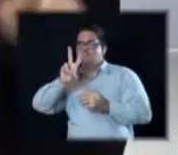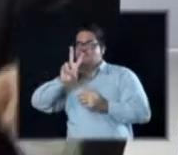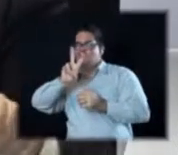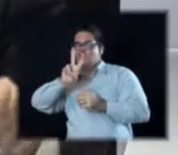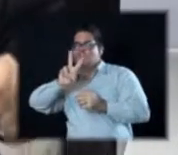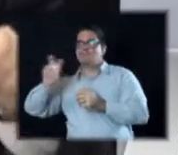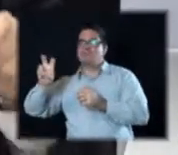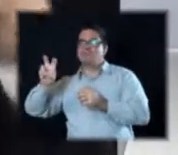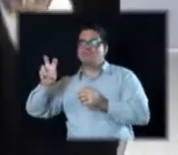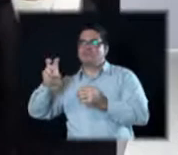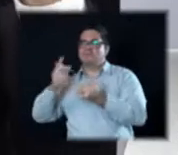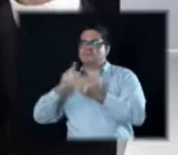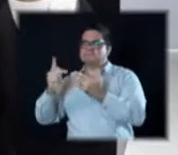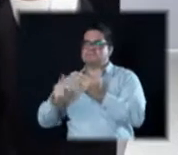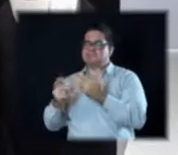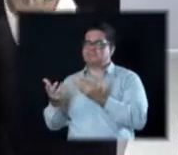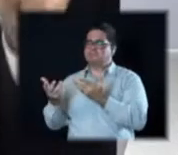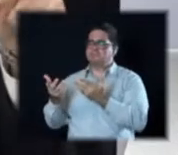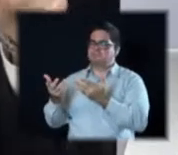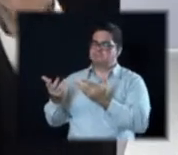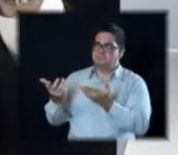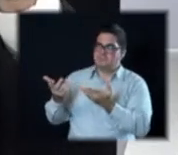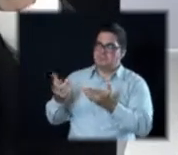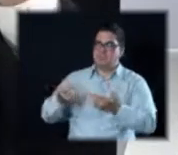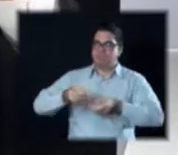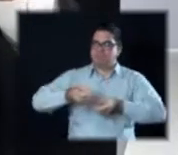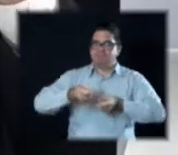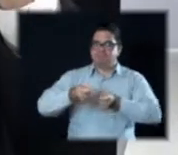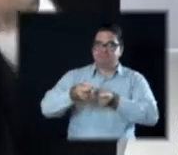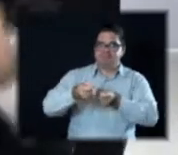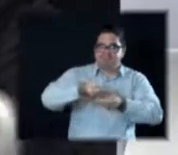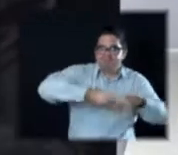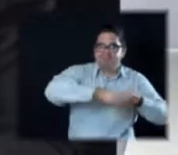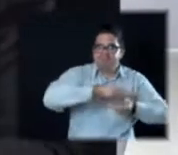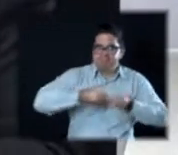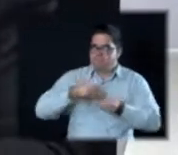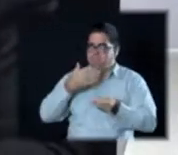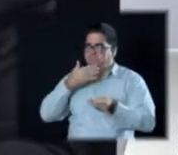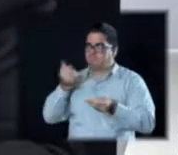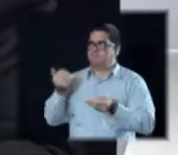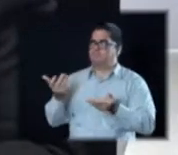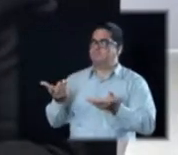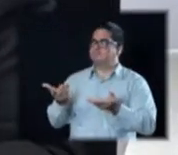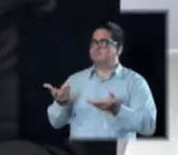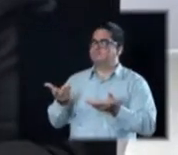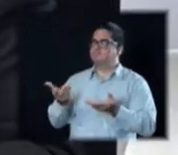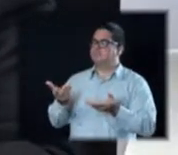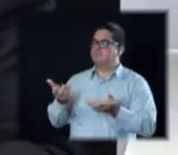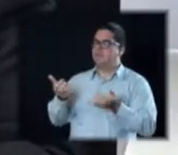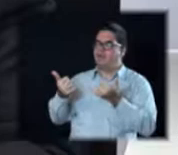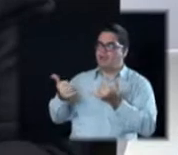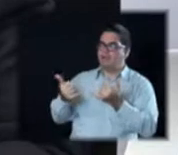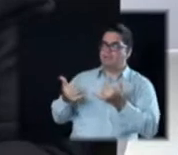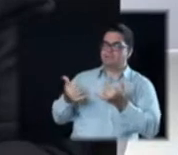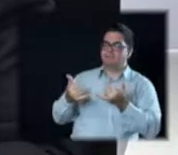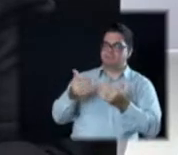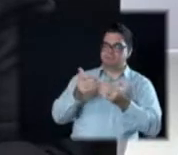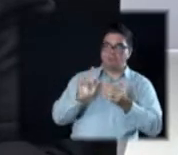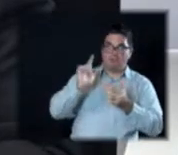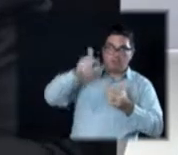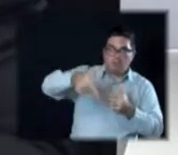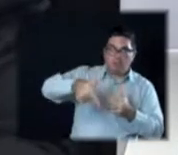CFR 200, que requiere ciertos recursos y controles de fondos federales. Y entonces, después de eso,